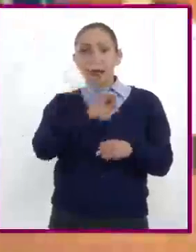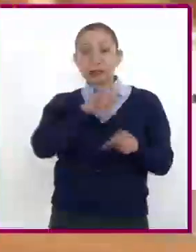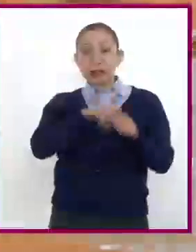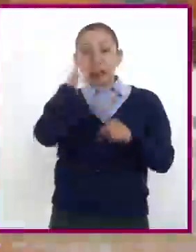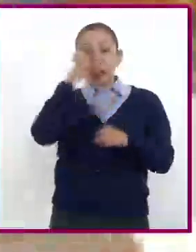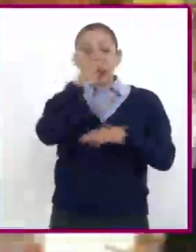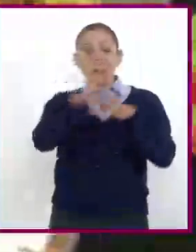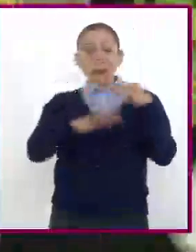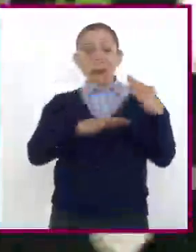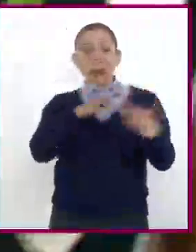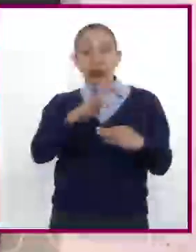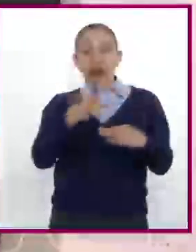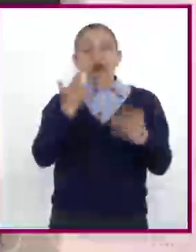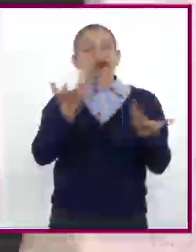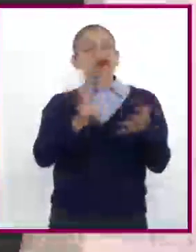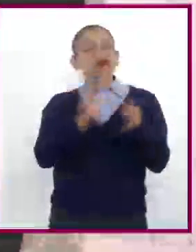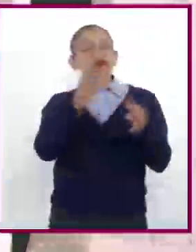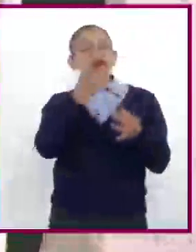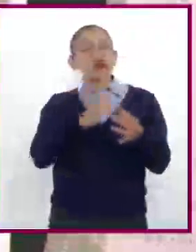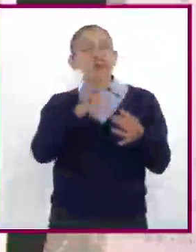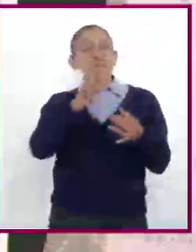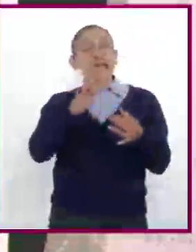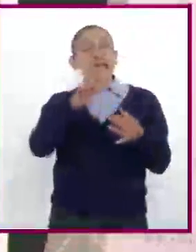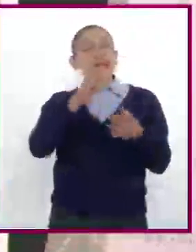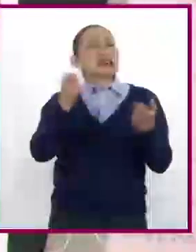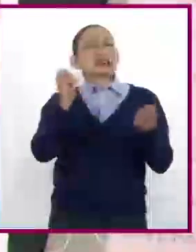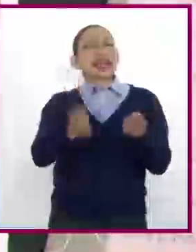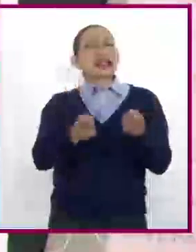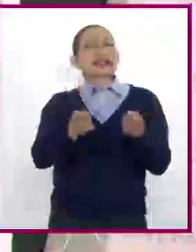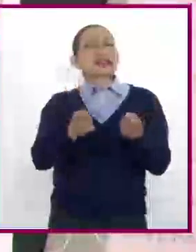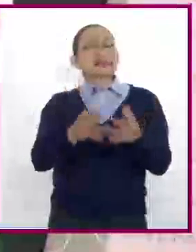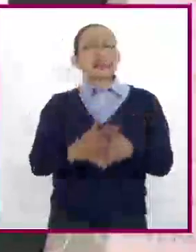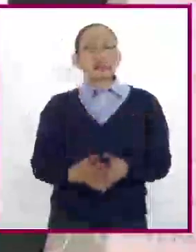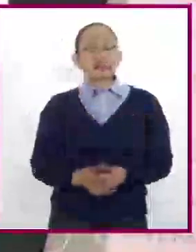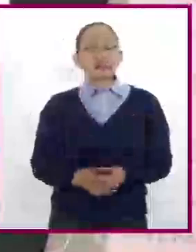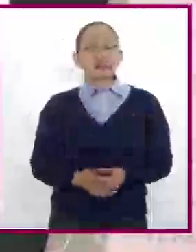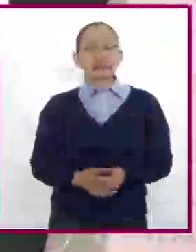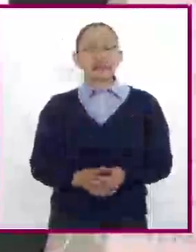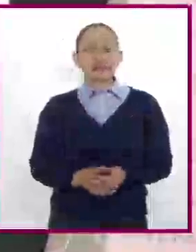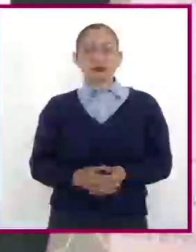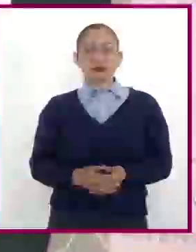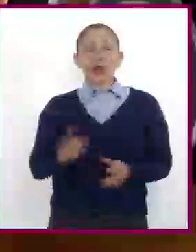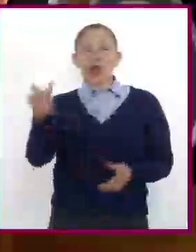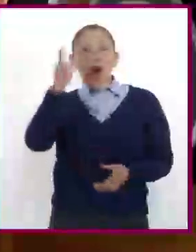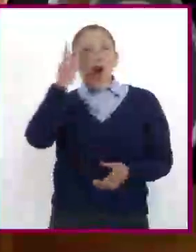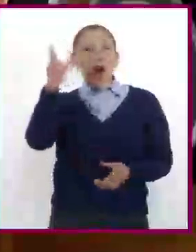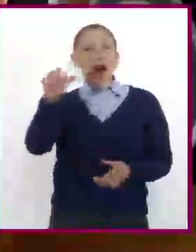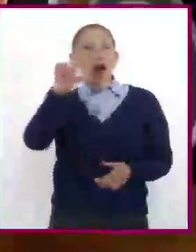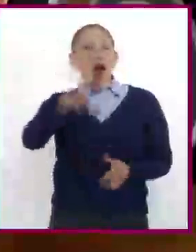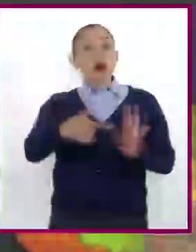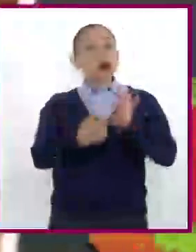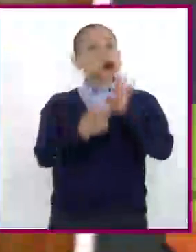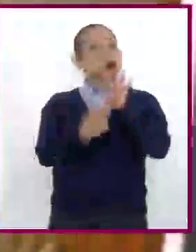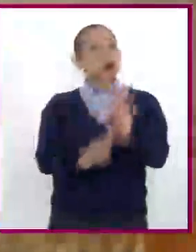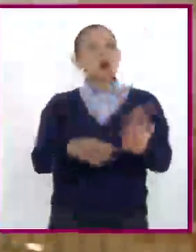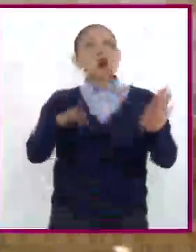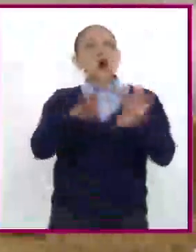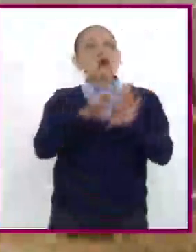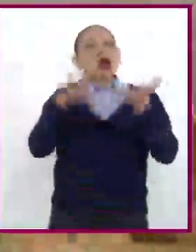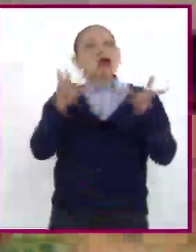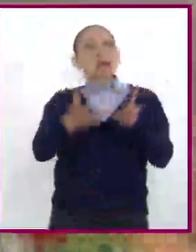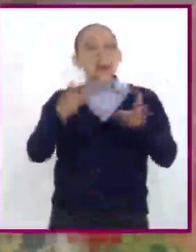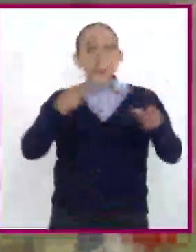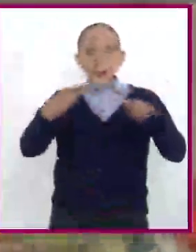todos ustedes. Cuéntanos, Pepe, ¿de qué se trata? Hola amigos, hoy les mostraré cómo hacer